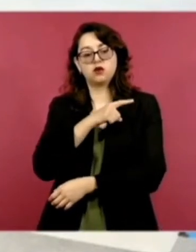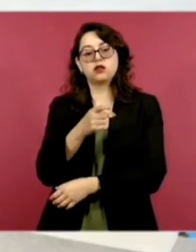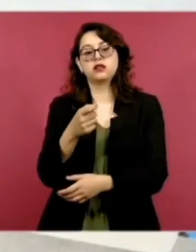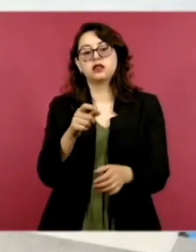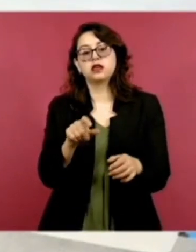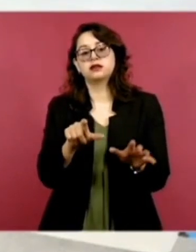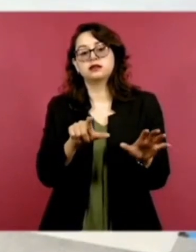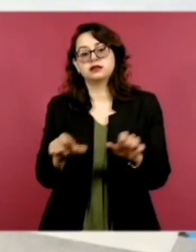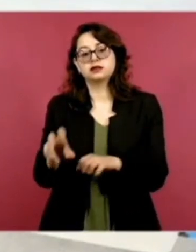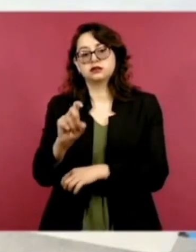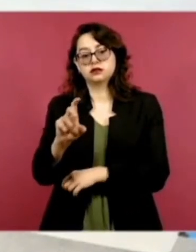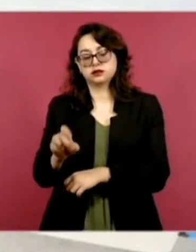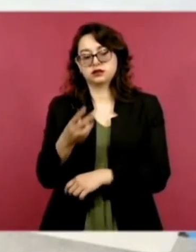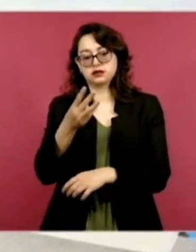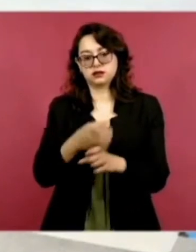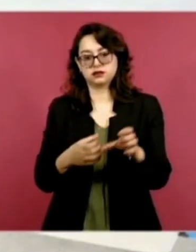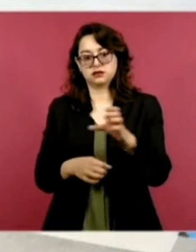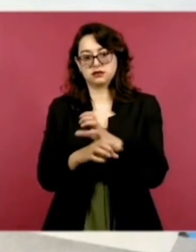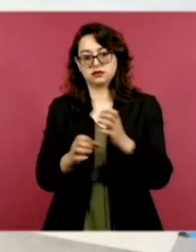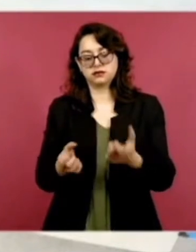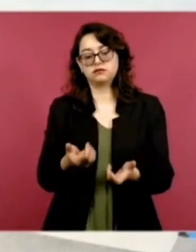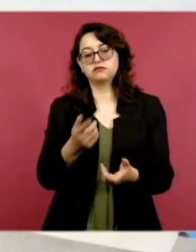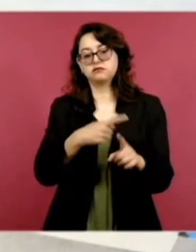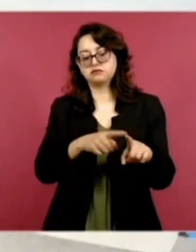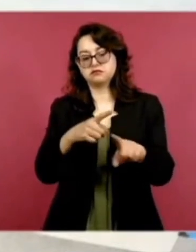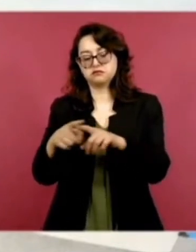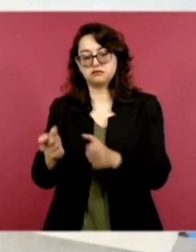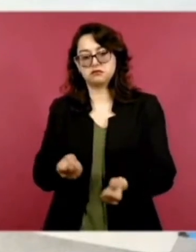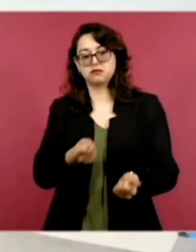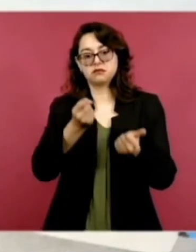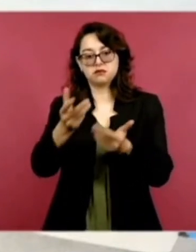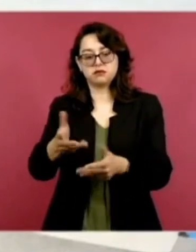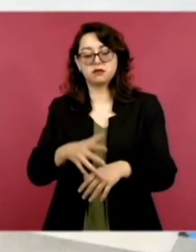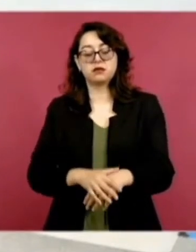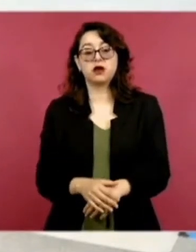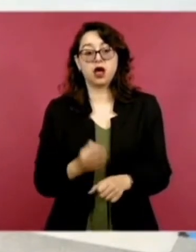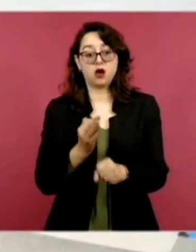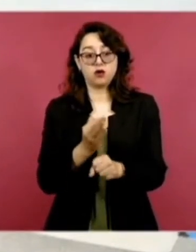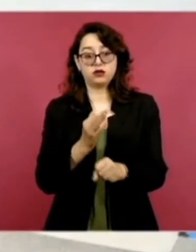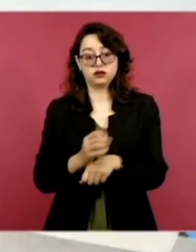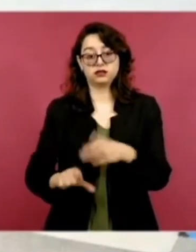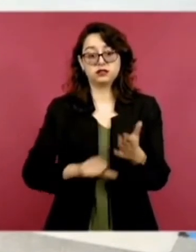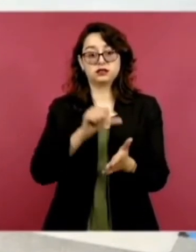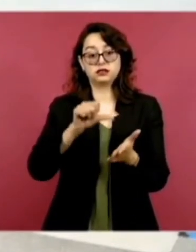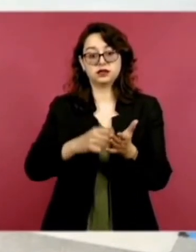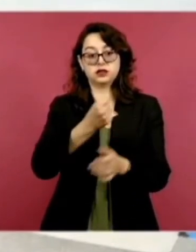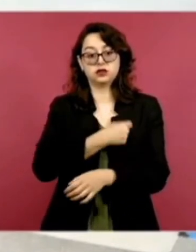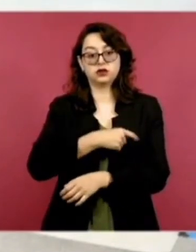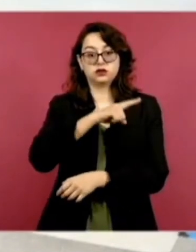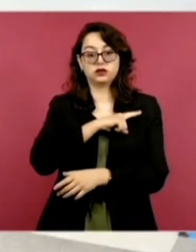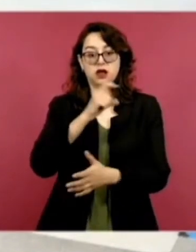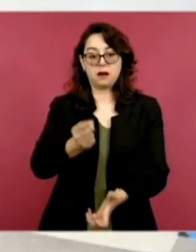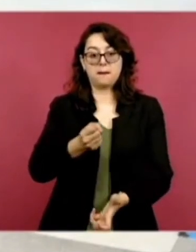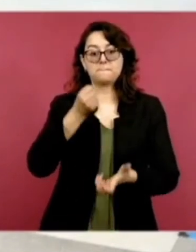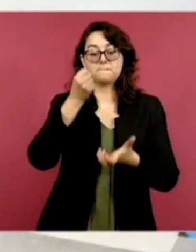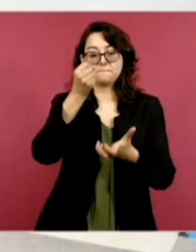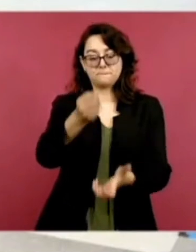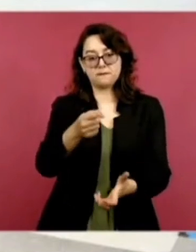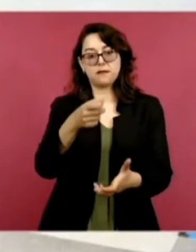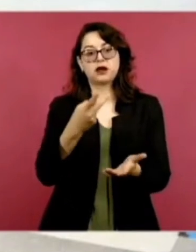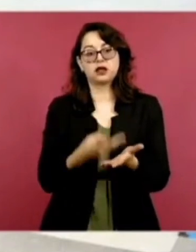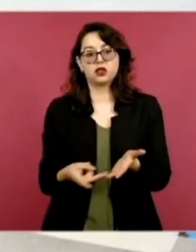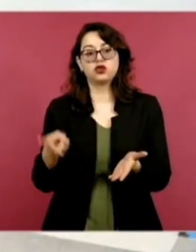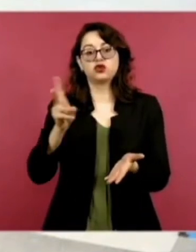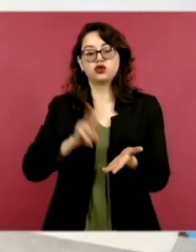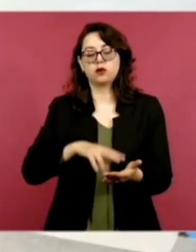1,443 centros de salud. Hay una inversión muy importante en centros de salud en este momento, con 200 más que están en este